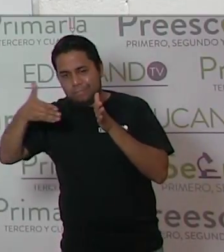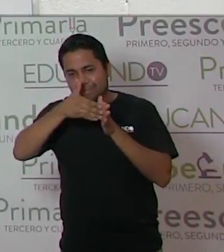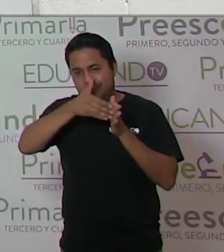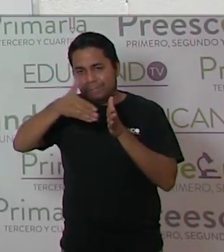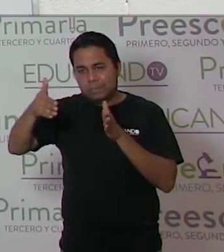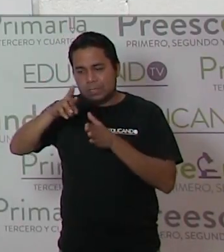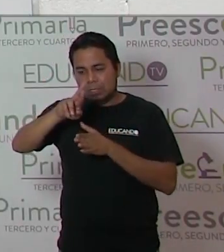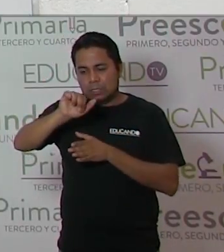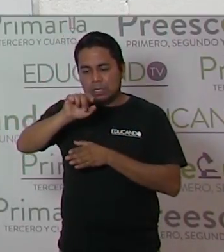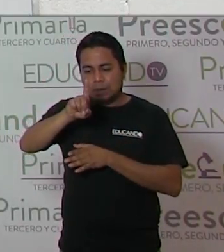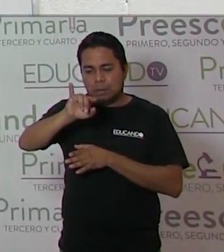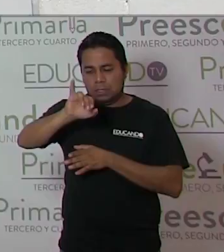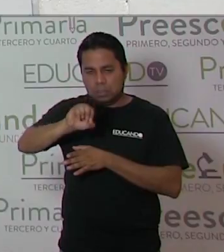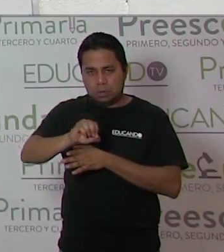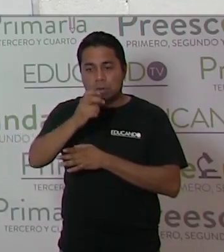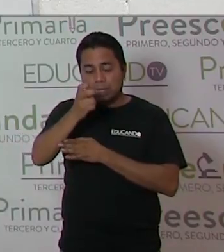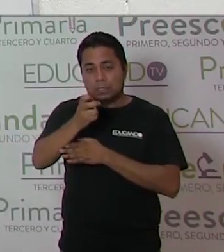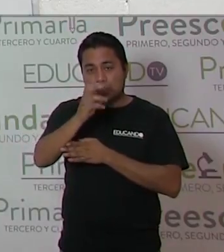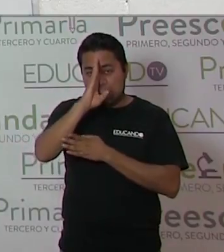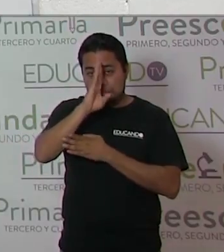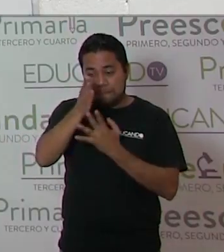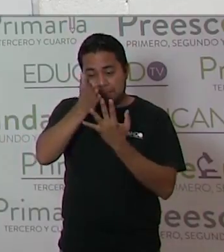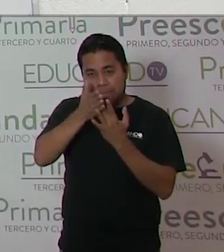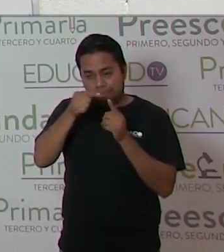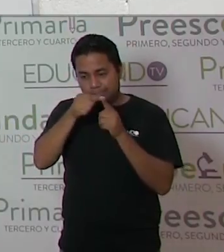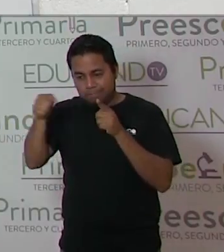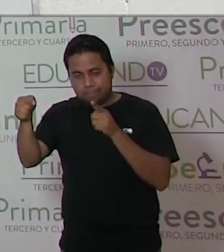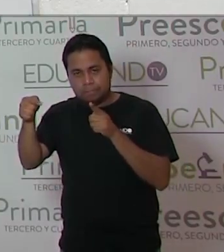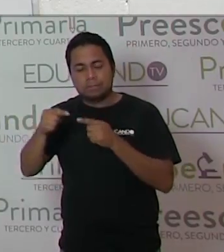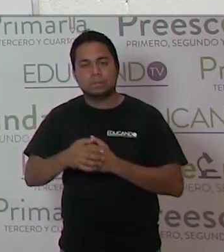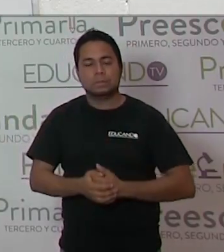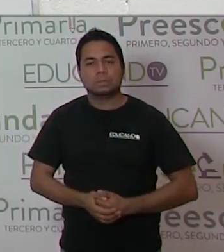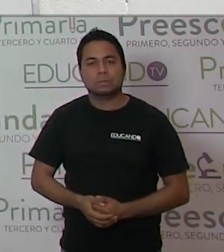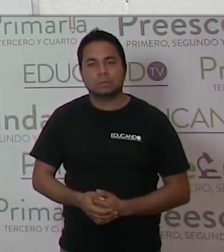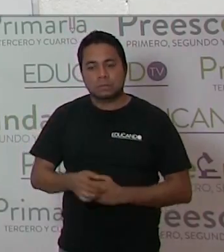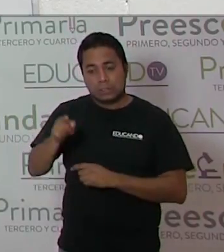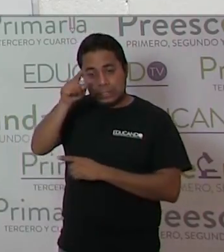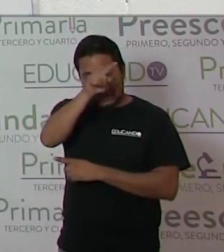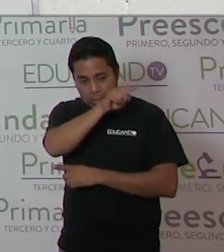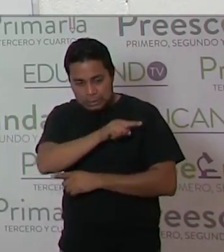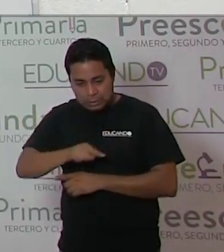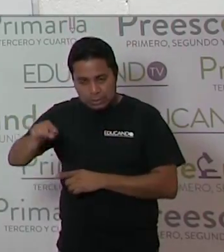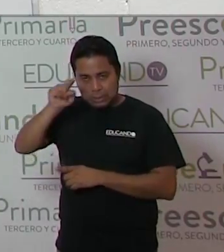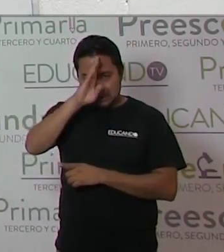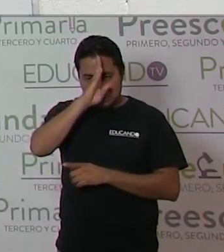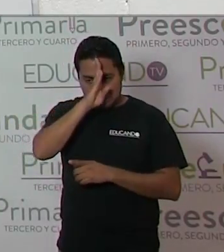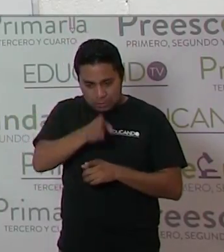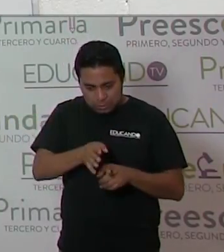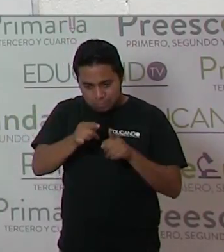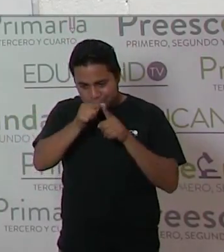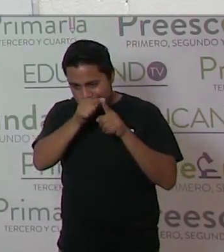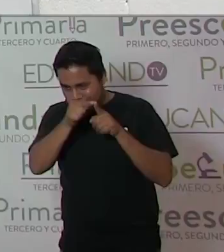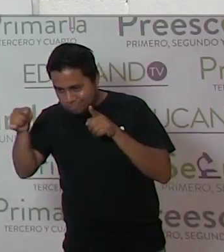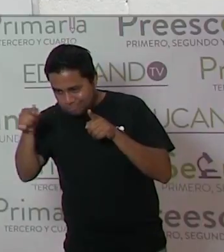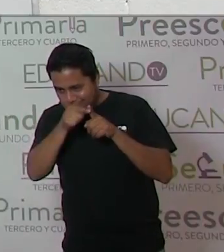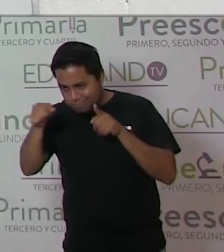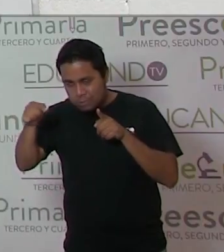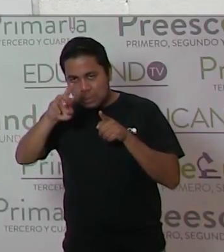acá. Es la mitad. Bueno, pues aquí vamos